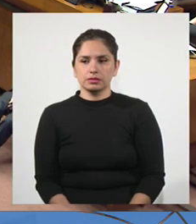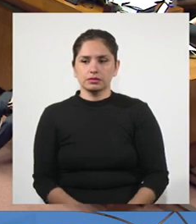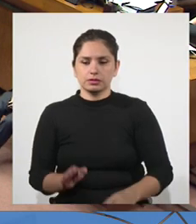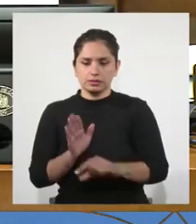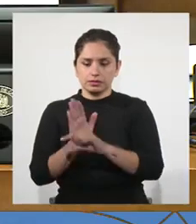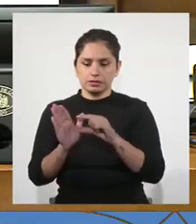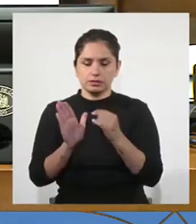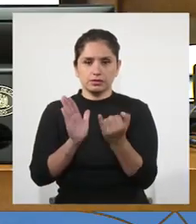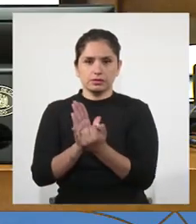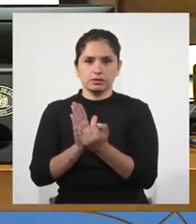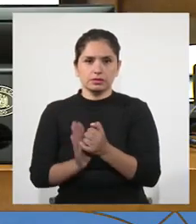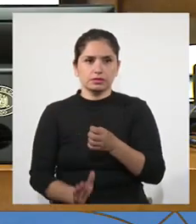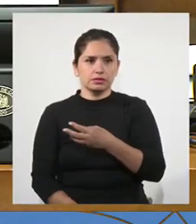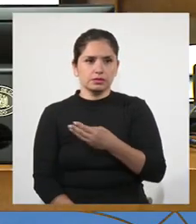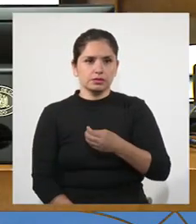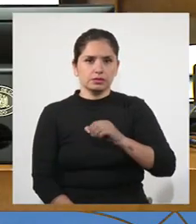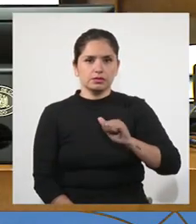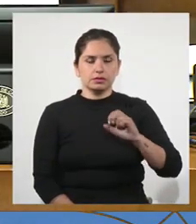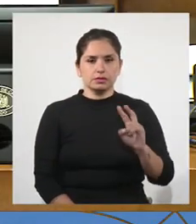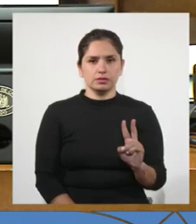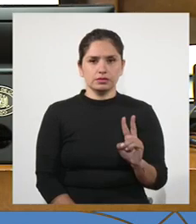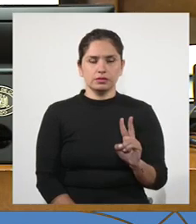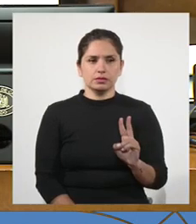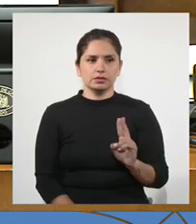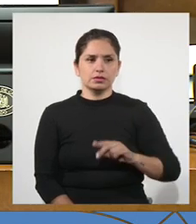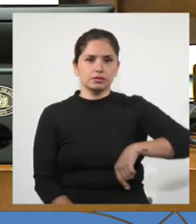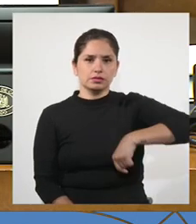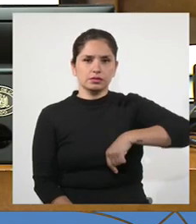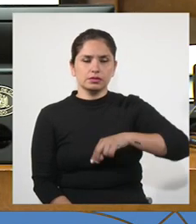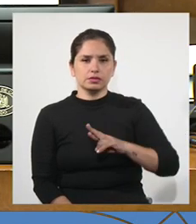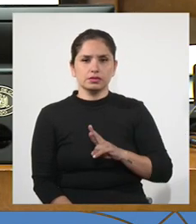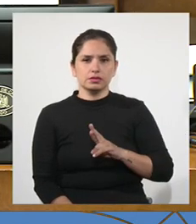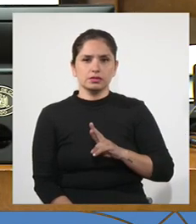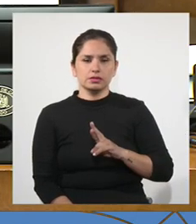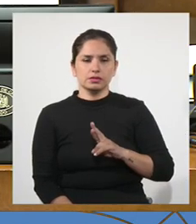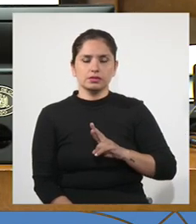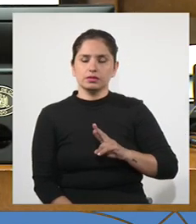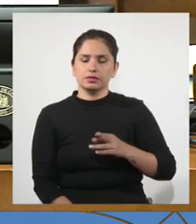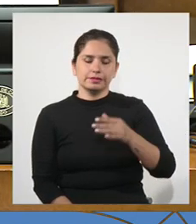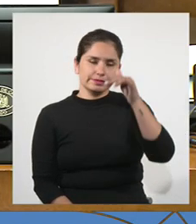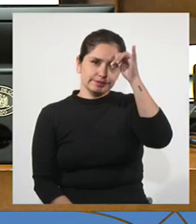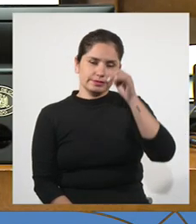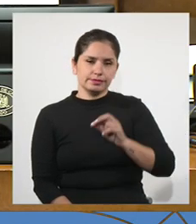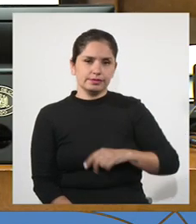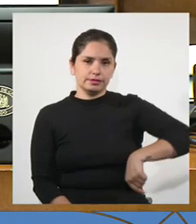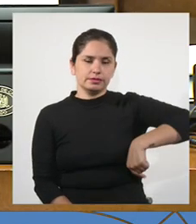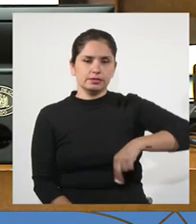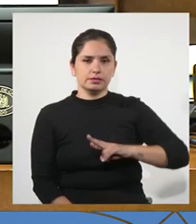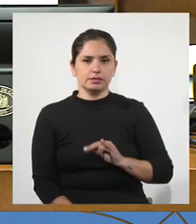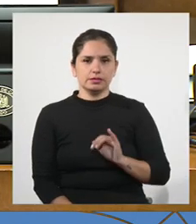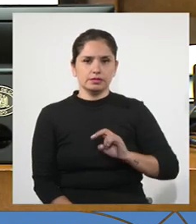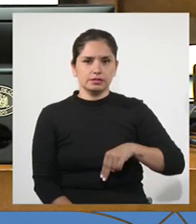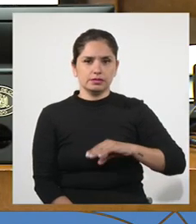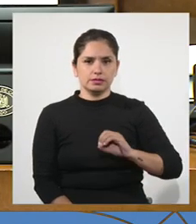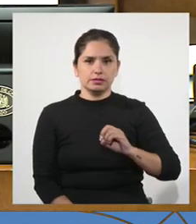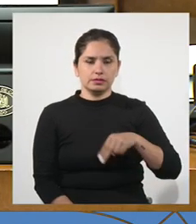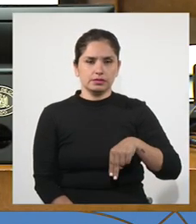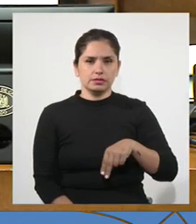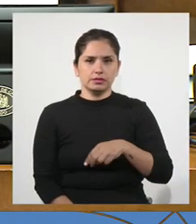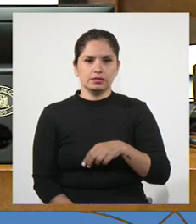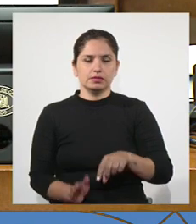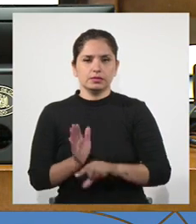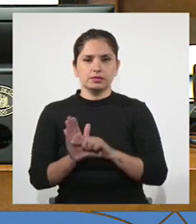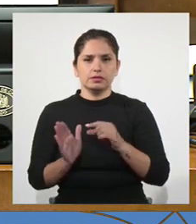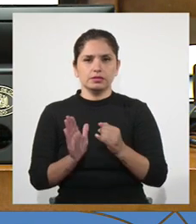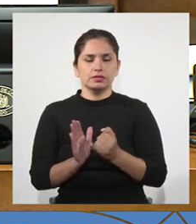Indicación 362 de la senadora Jimena González, Jimena Rincón, asignación